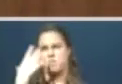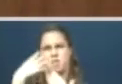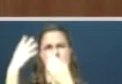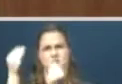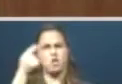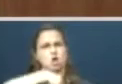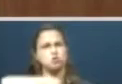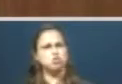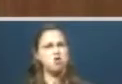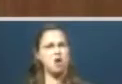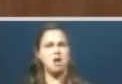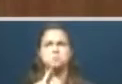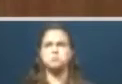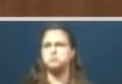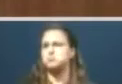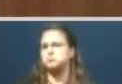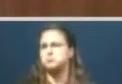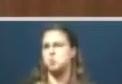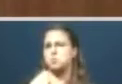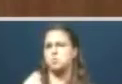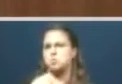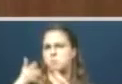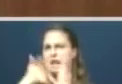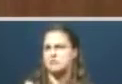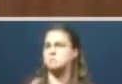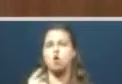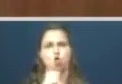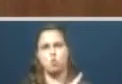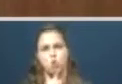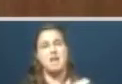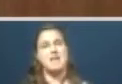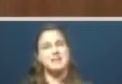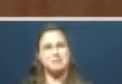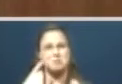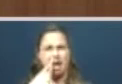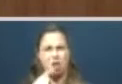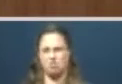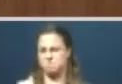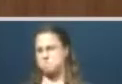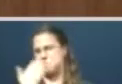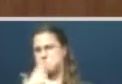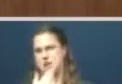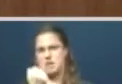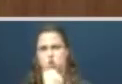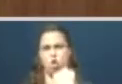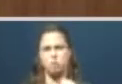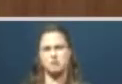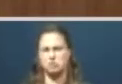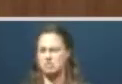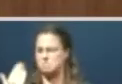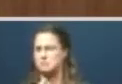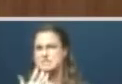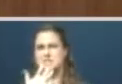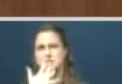pretendemos prolongar sine díe las ayudas públicas sino evitar el despropósito económico y social de que